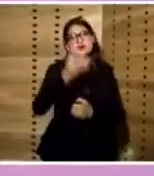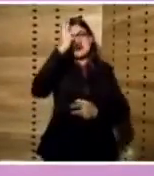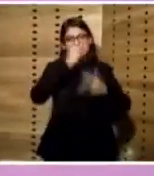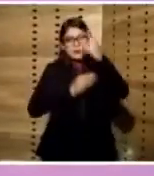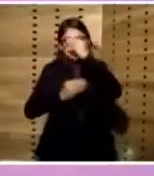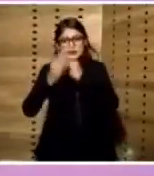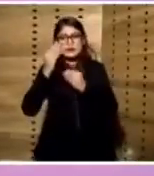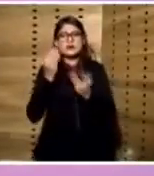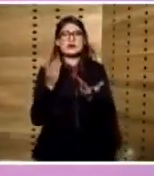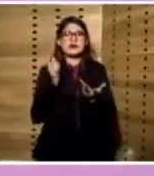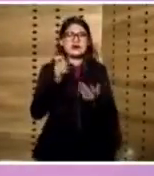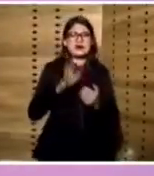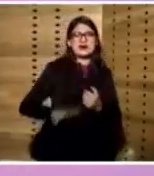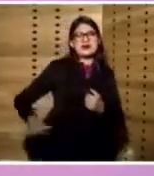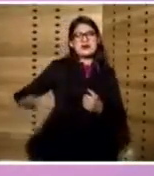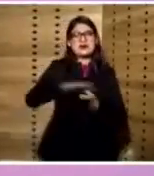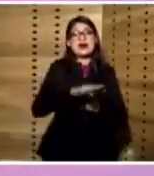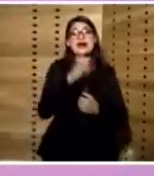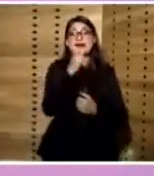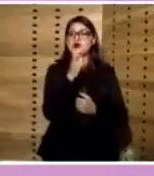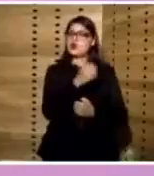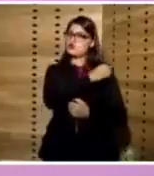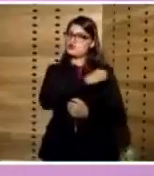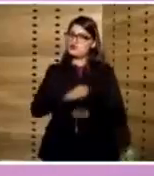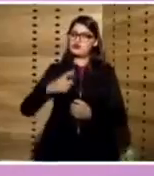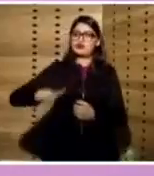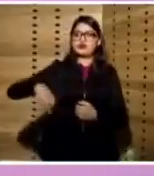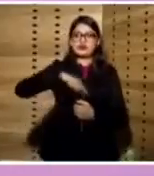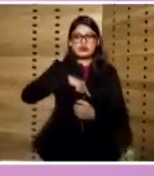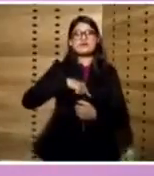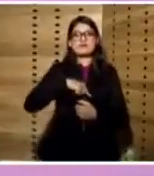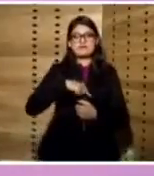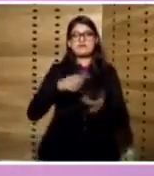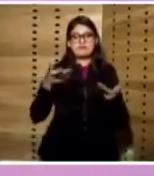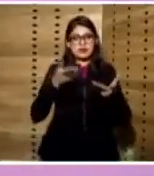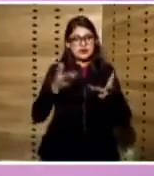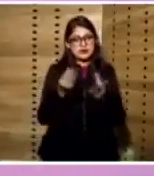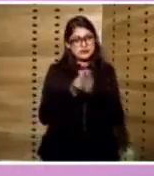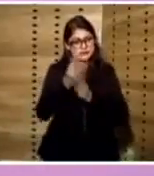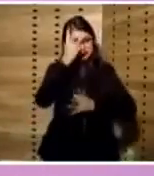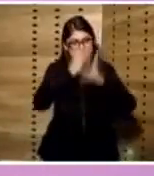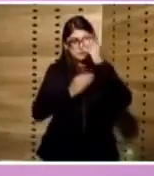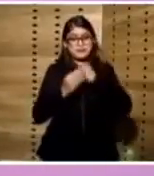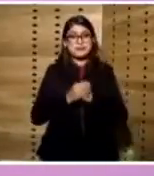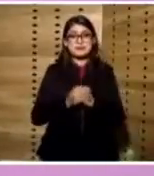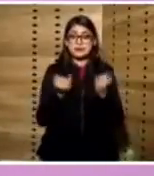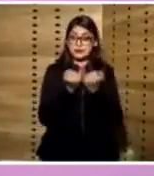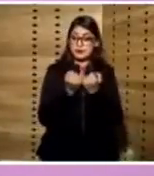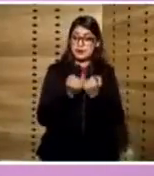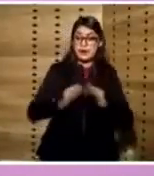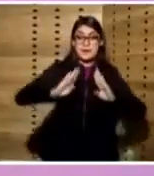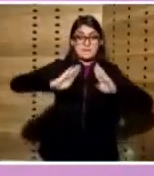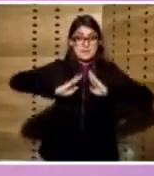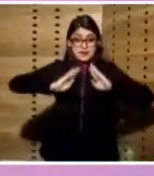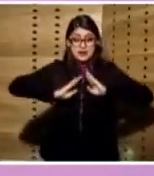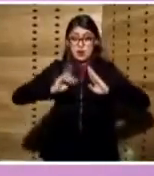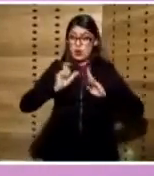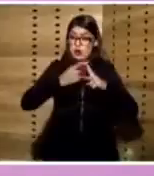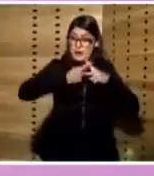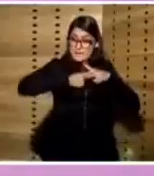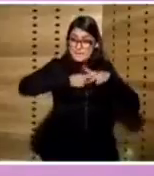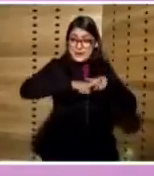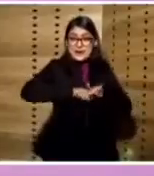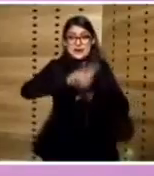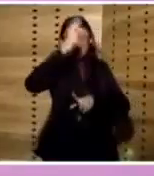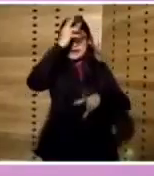los derechos humanos son materia obligatoria. Además de que todo militar, desde su formación inicial,